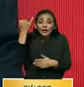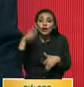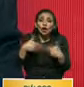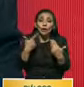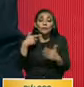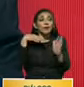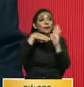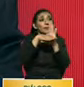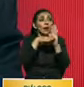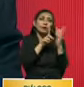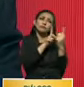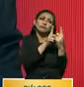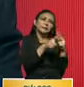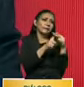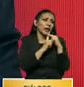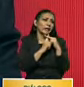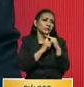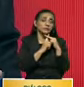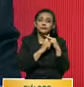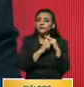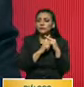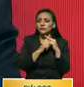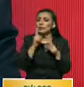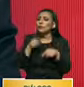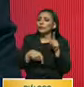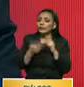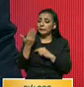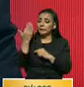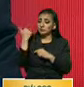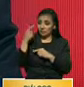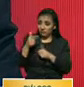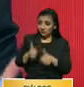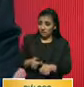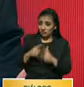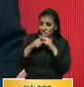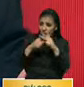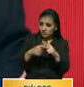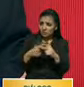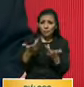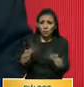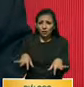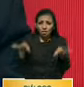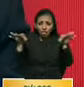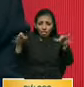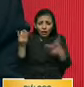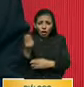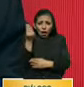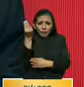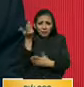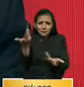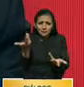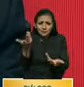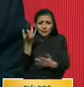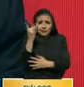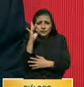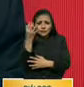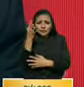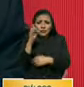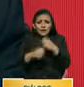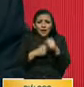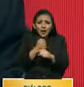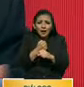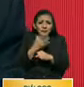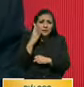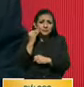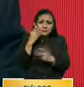un banco a pedir un crédito, le van a decir cuál es su pasado crediticio. ¿Qué pasado crediticio puede tener un joven de 18, 19 o